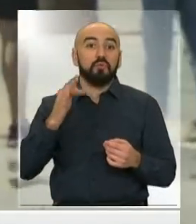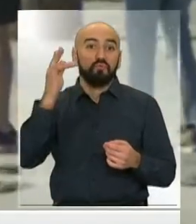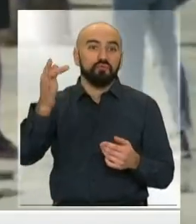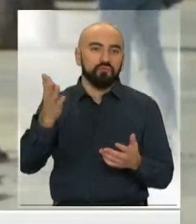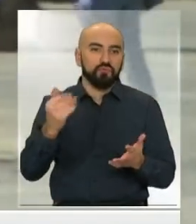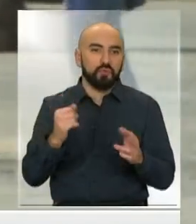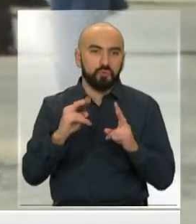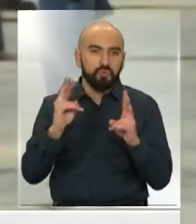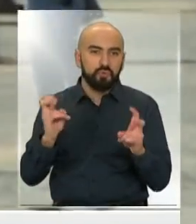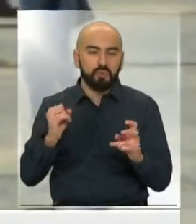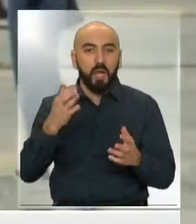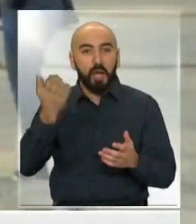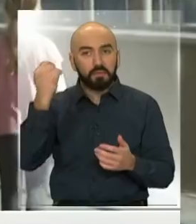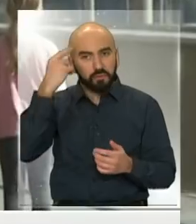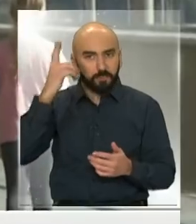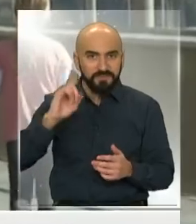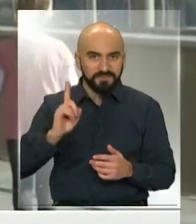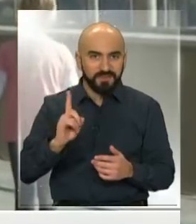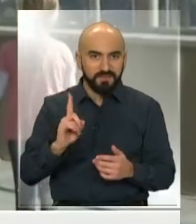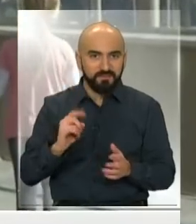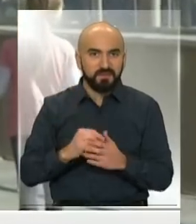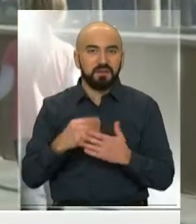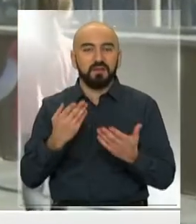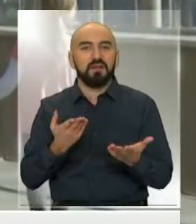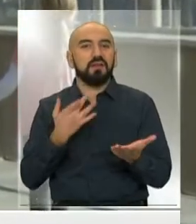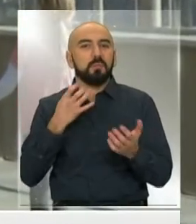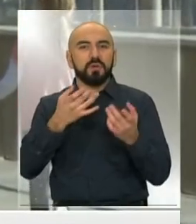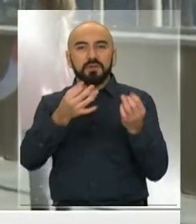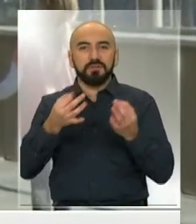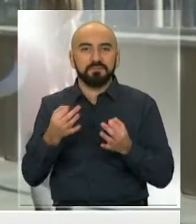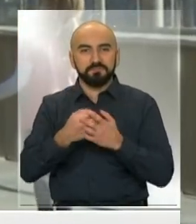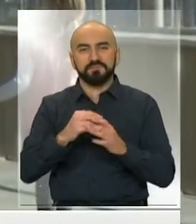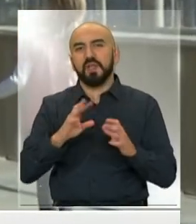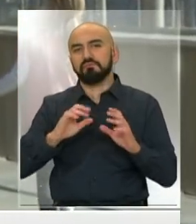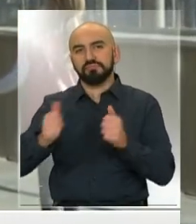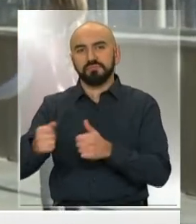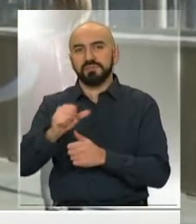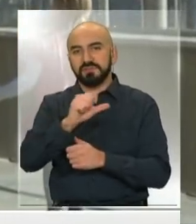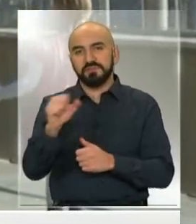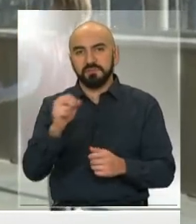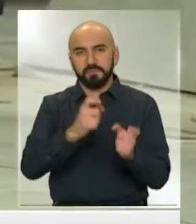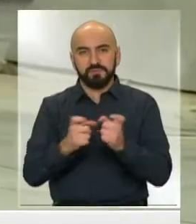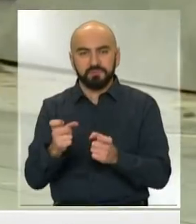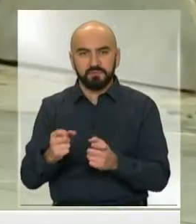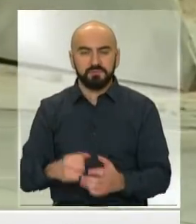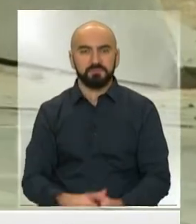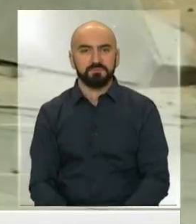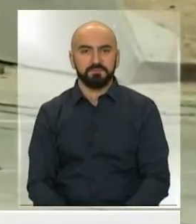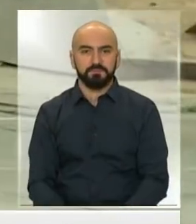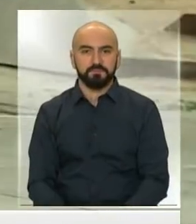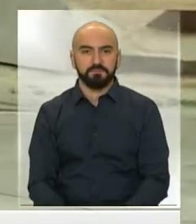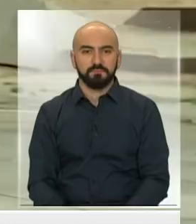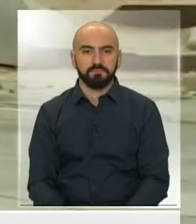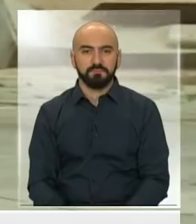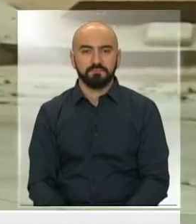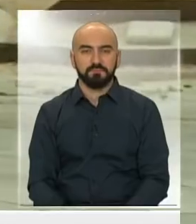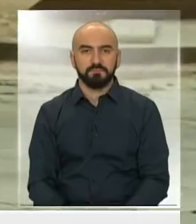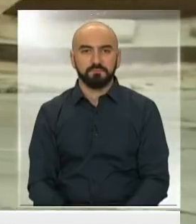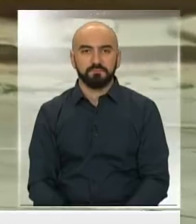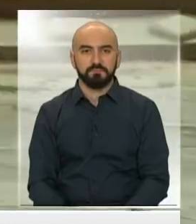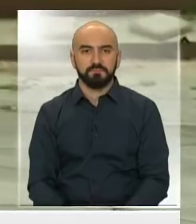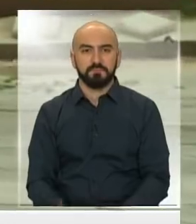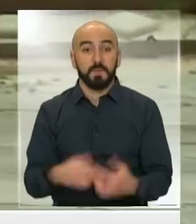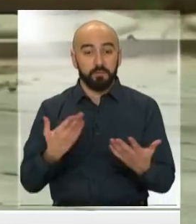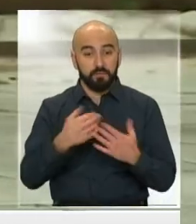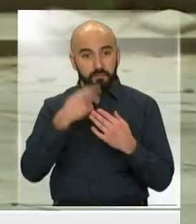pensando en las últimas horas es cuando la cifra de fallecidos supera los 600 por ahora estoy revisando los temas más importantes que hay en